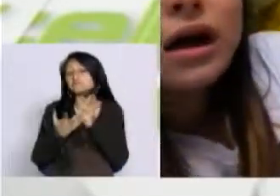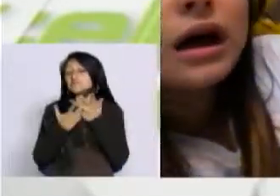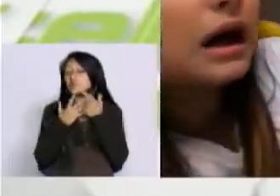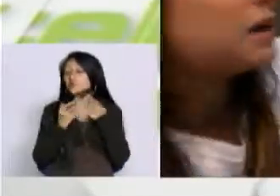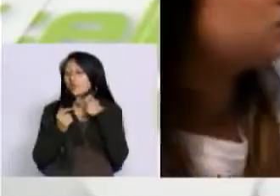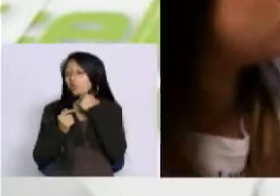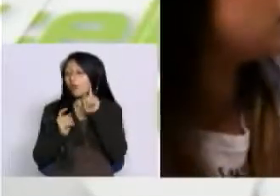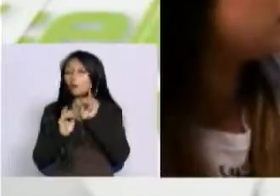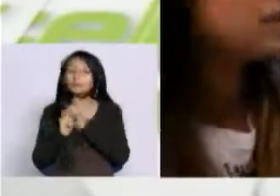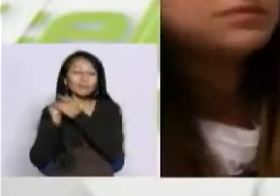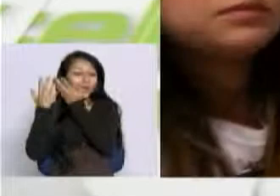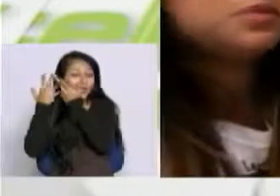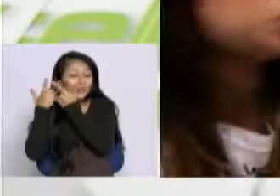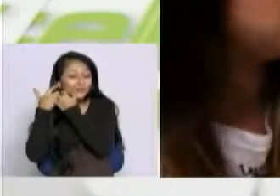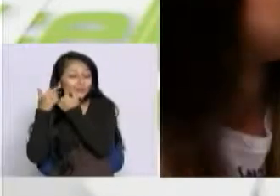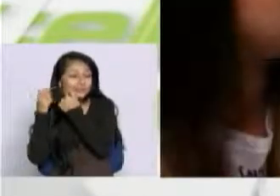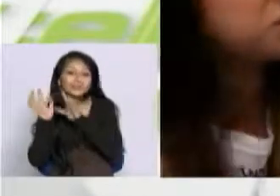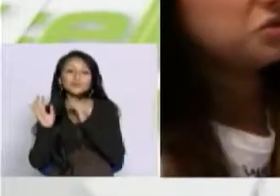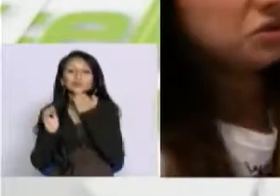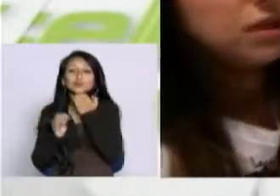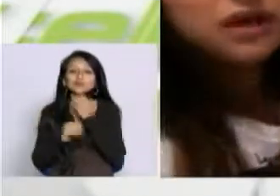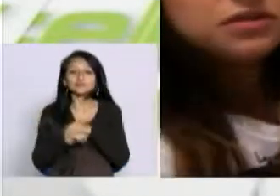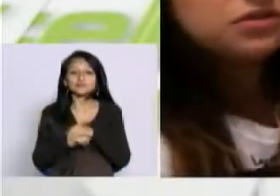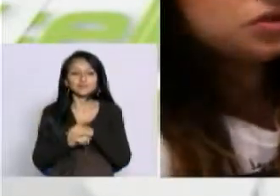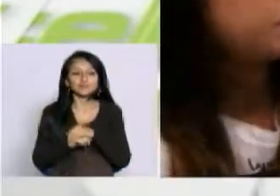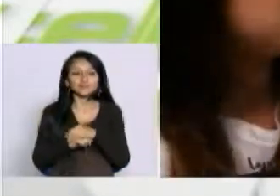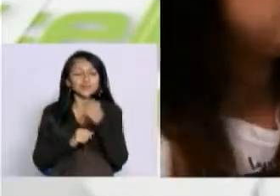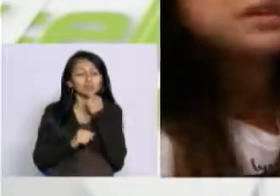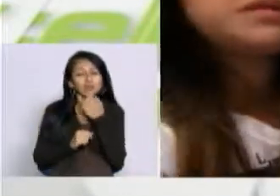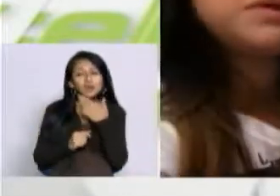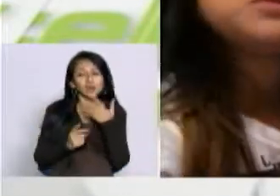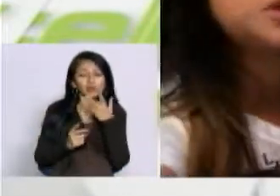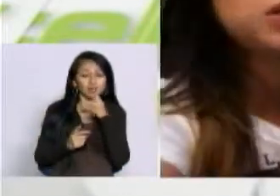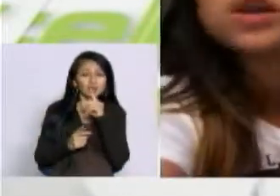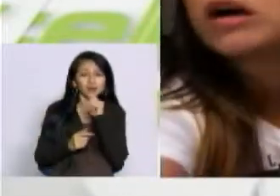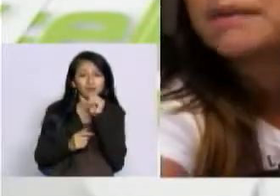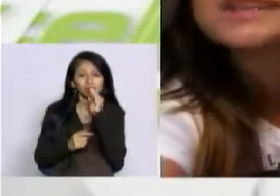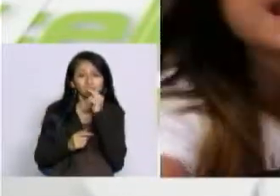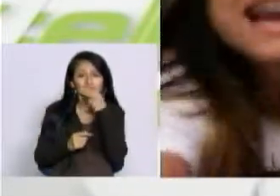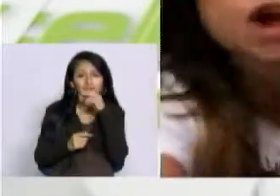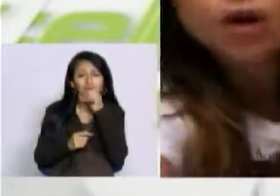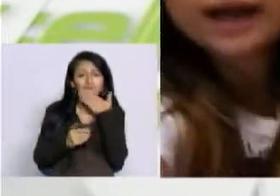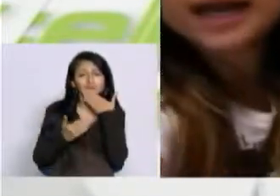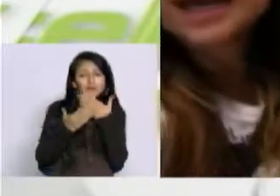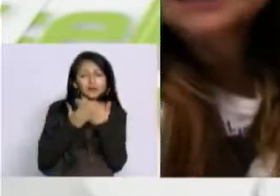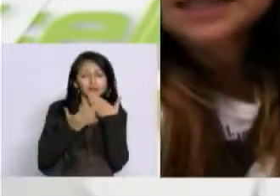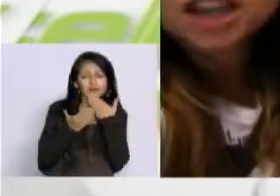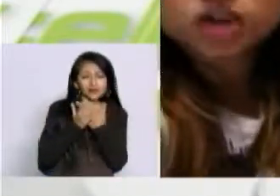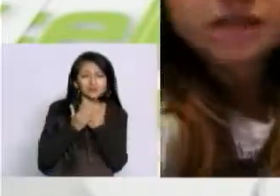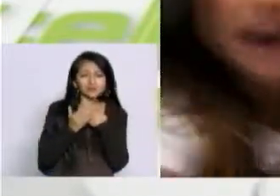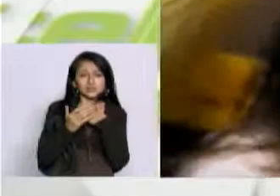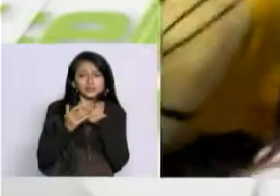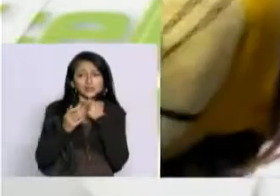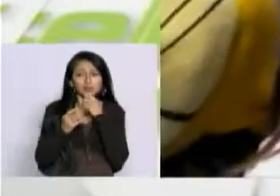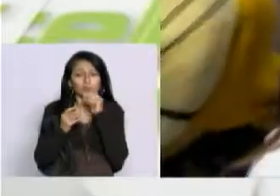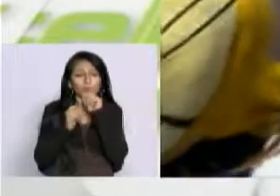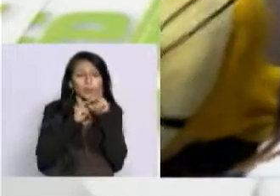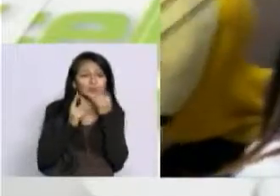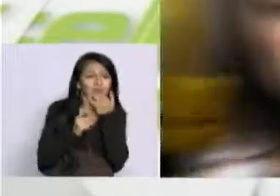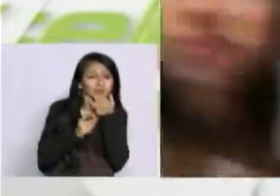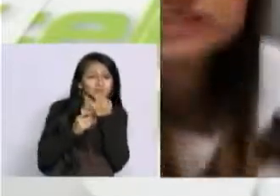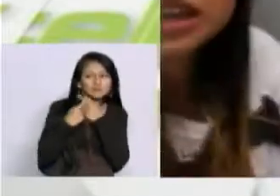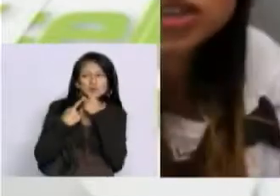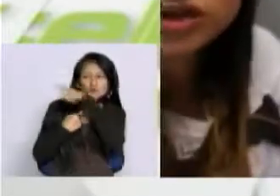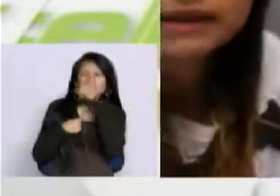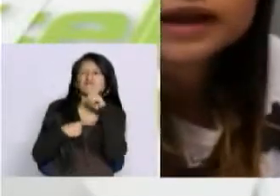digo. Ay, no, Kate, muchas gracias. Yo pues voy a seguir preguntando qué es lo que va a pasar y no voy a creer en las cizañas de Soliván. No